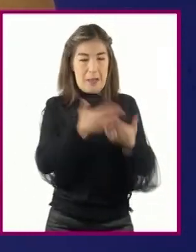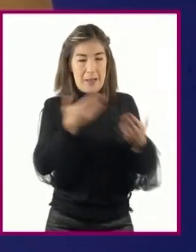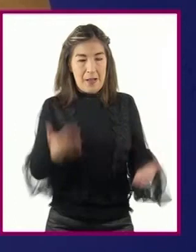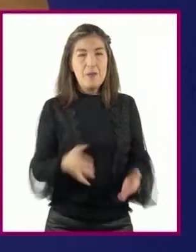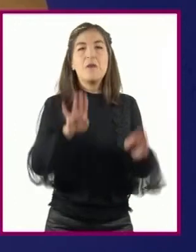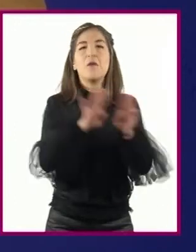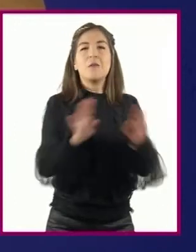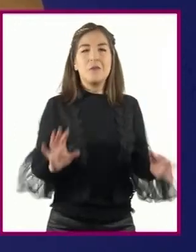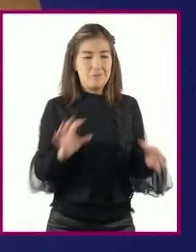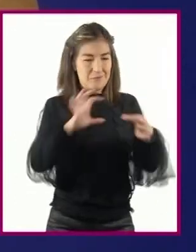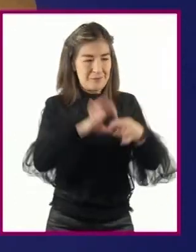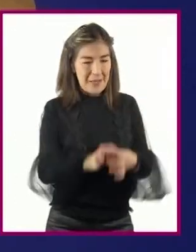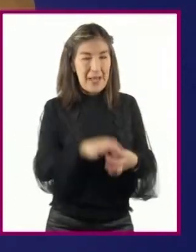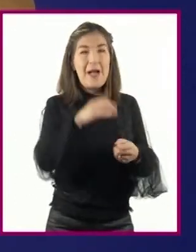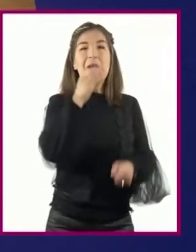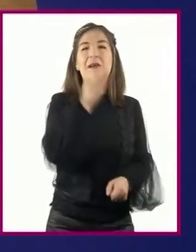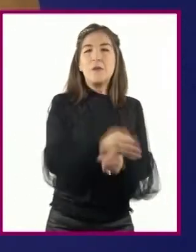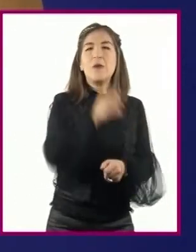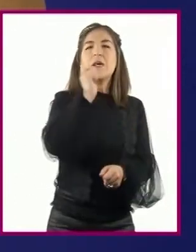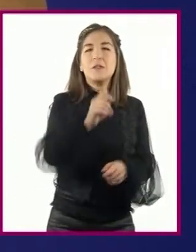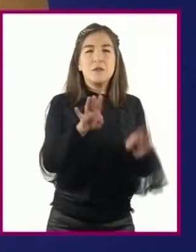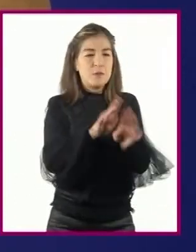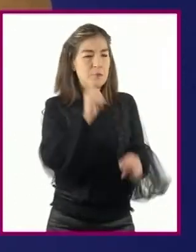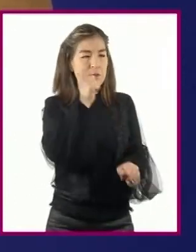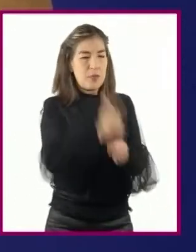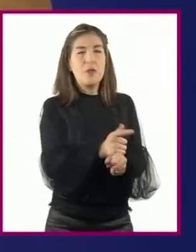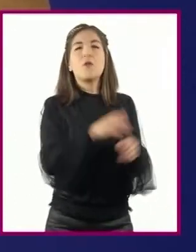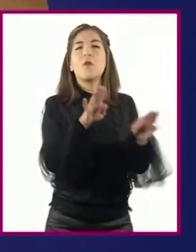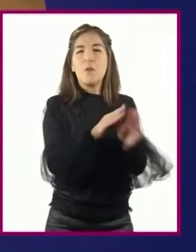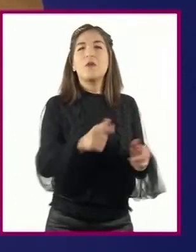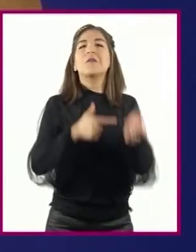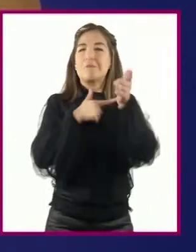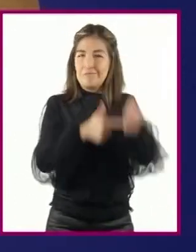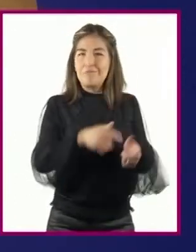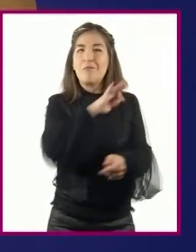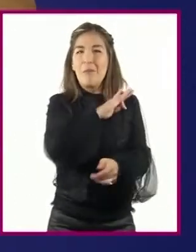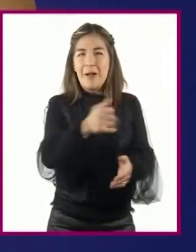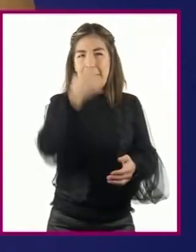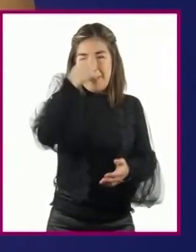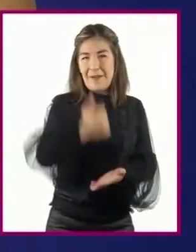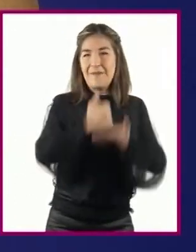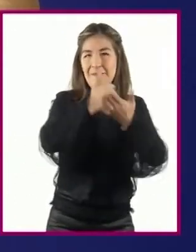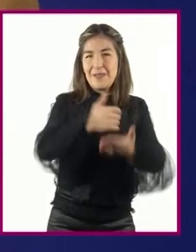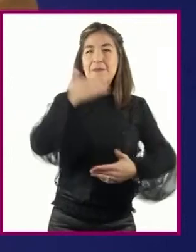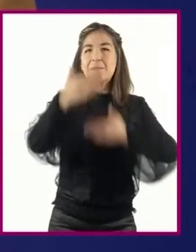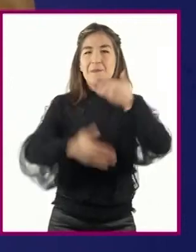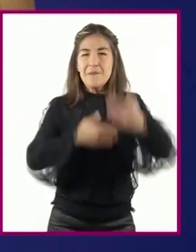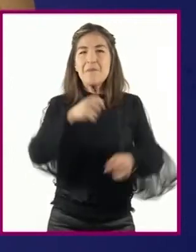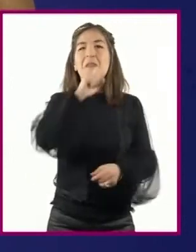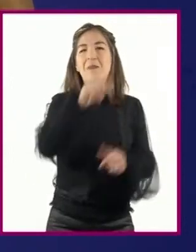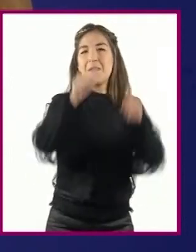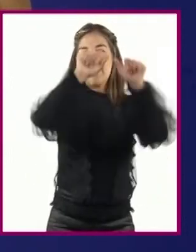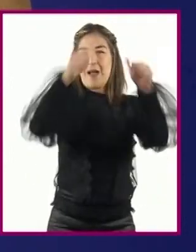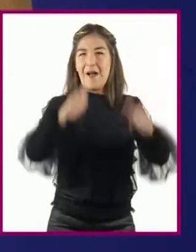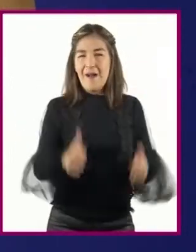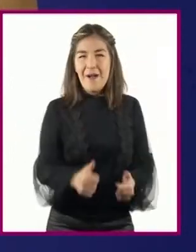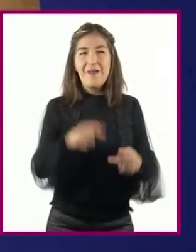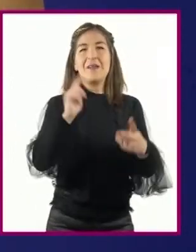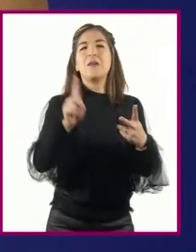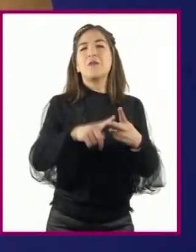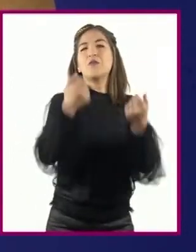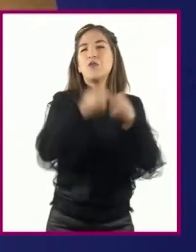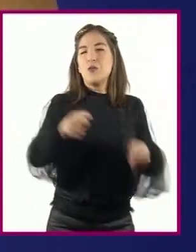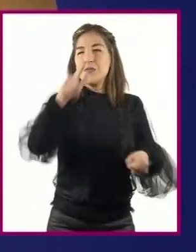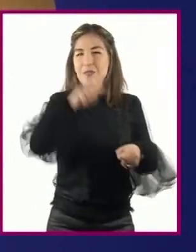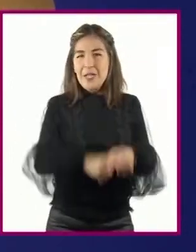e identificar cuáles influyen en nuestra vida cotidiana y las manifestaciones artísticas o